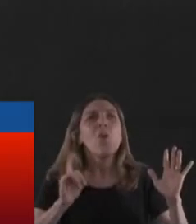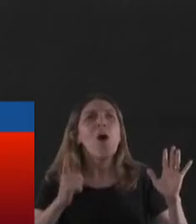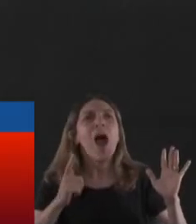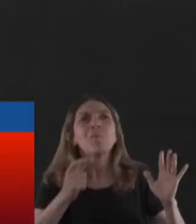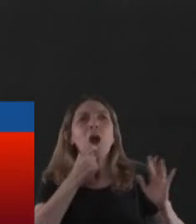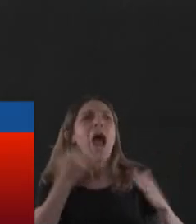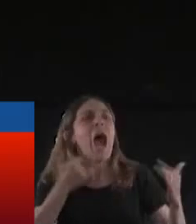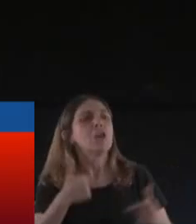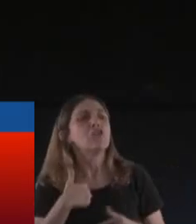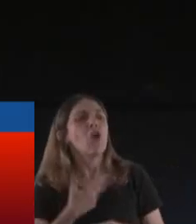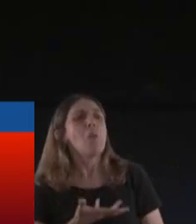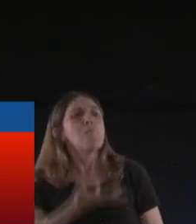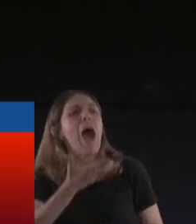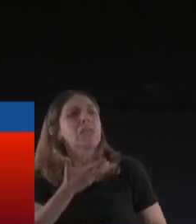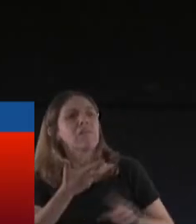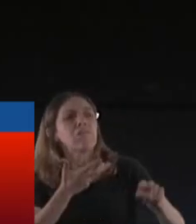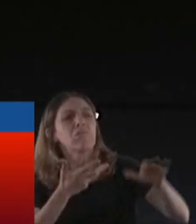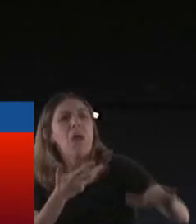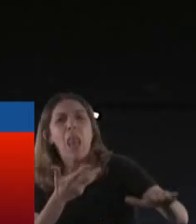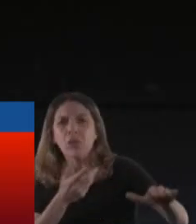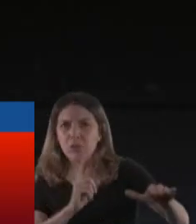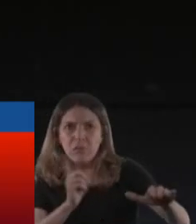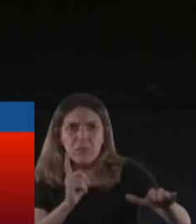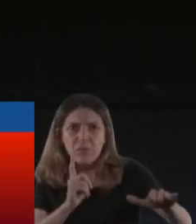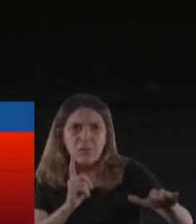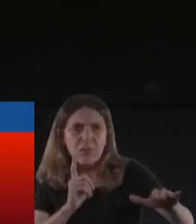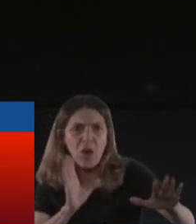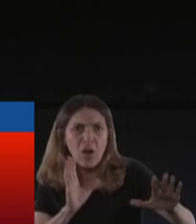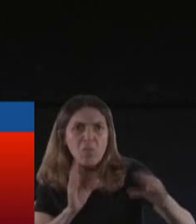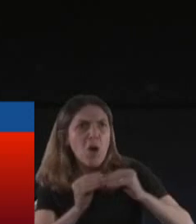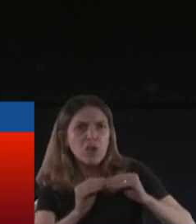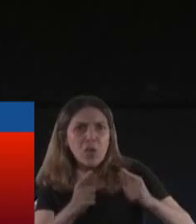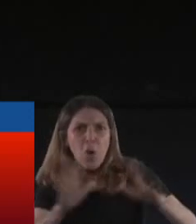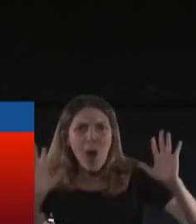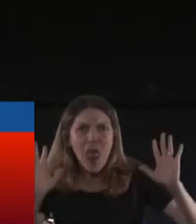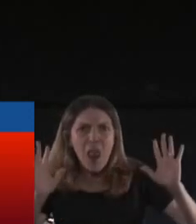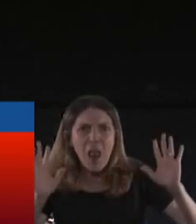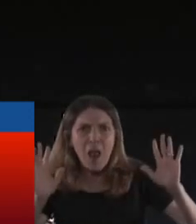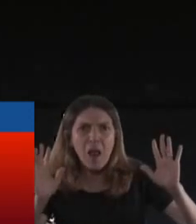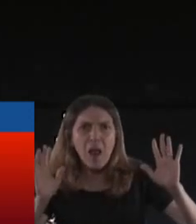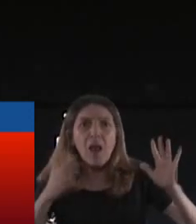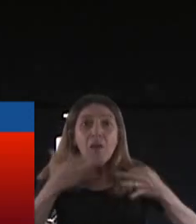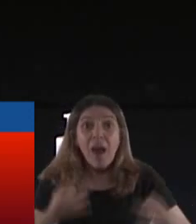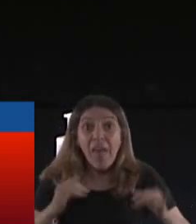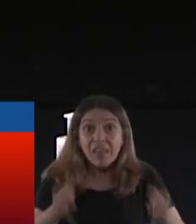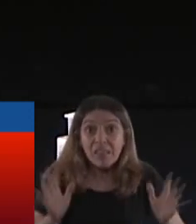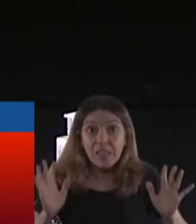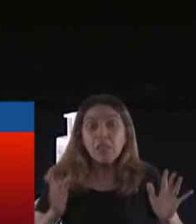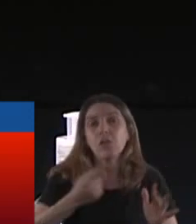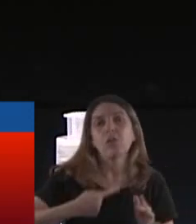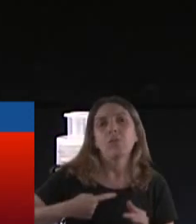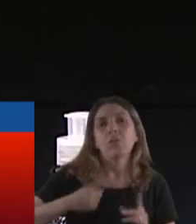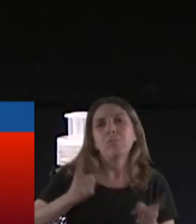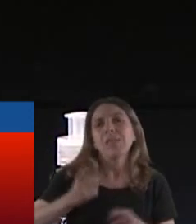para que uno sea más que otro. Objetivamente no debería haber ninguna razón. Es cierto que todo lo